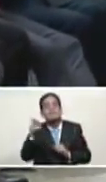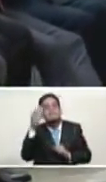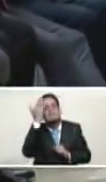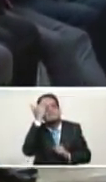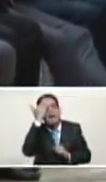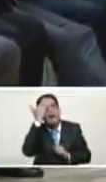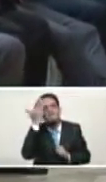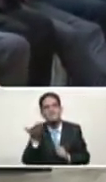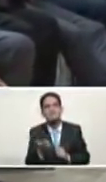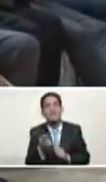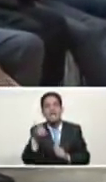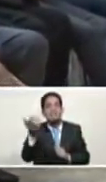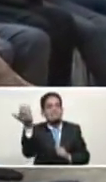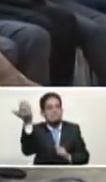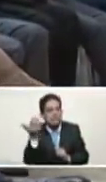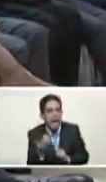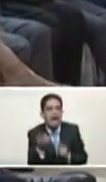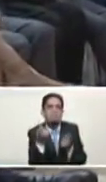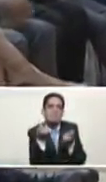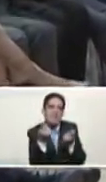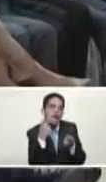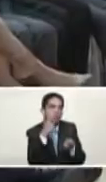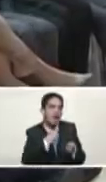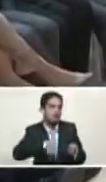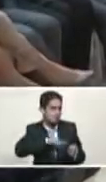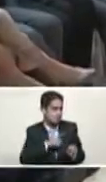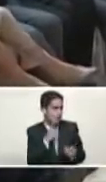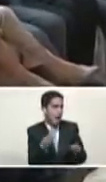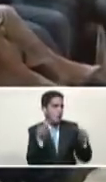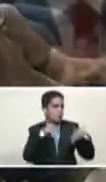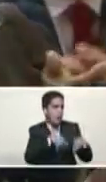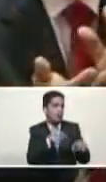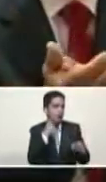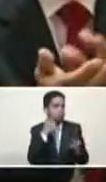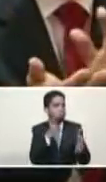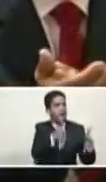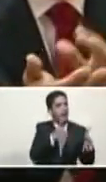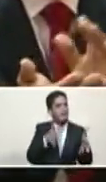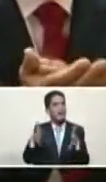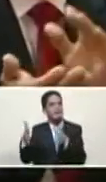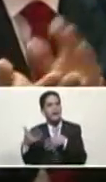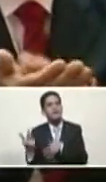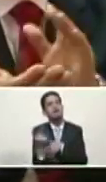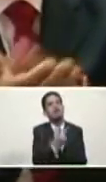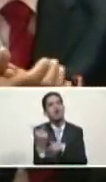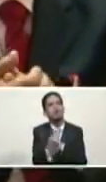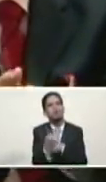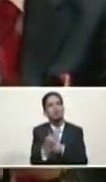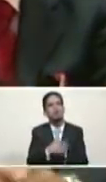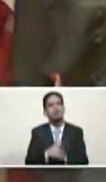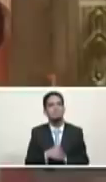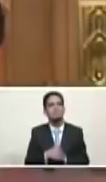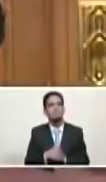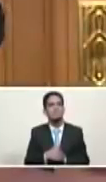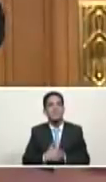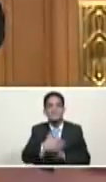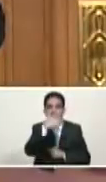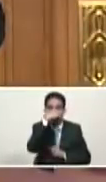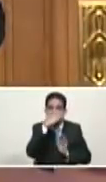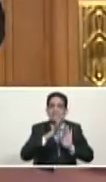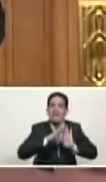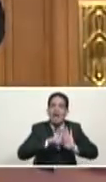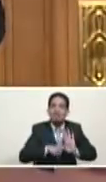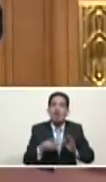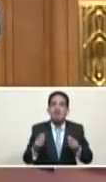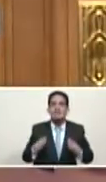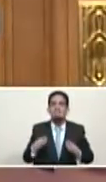van a traer dinero para producir en acuerdos, ganar, ganar. Un bandido ladrón que vive en un